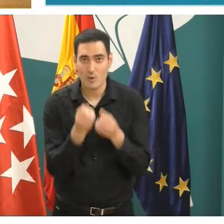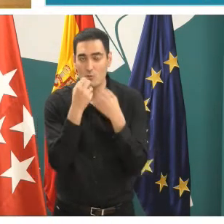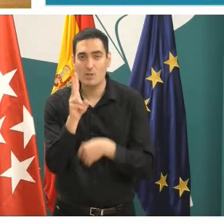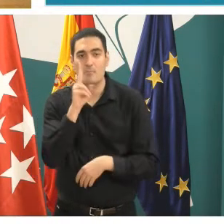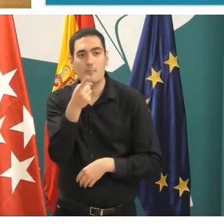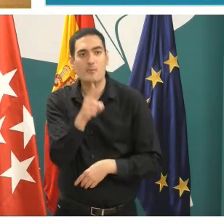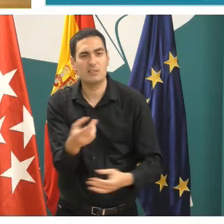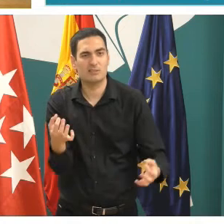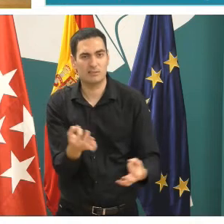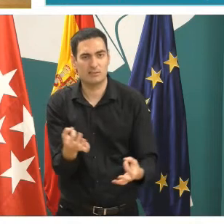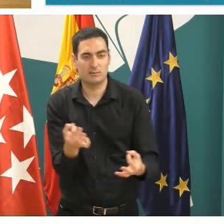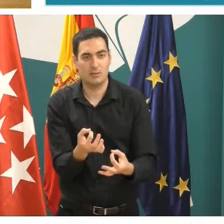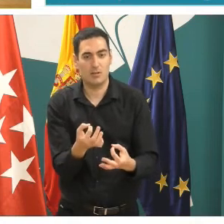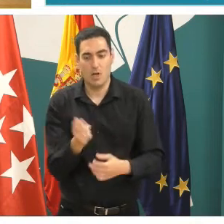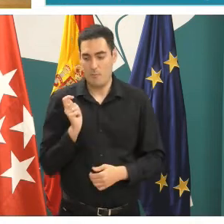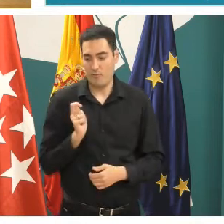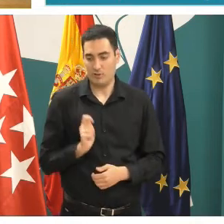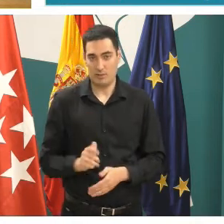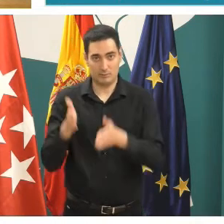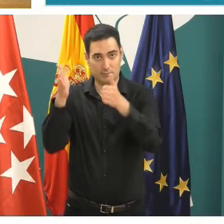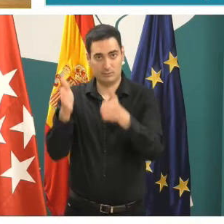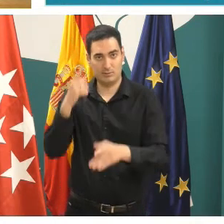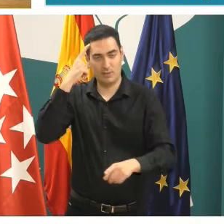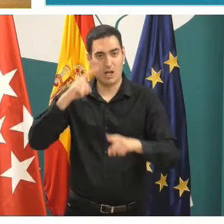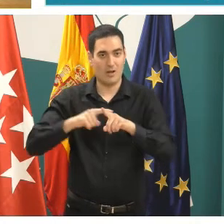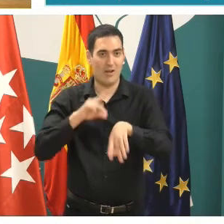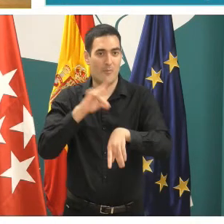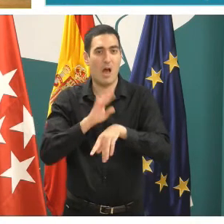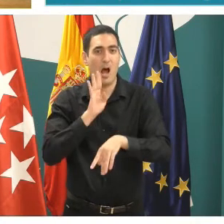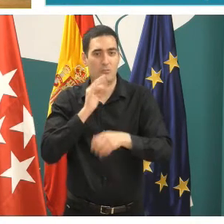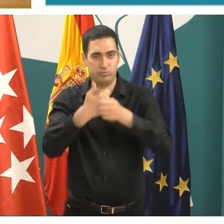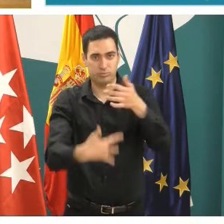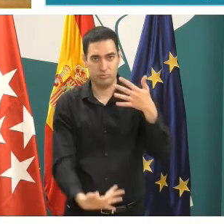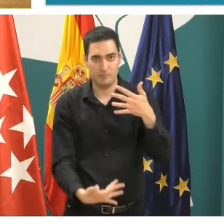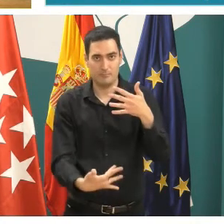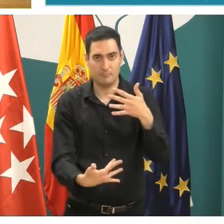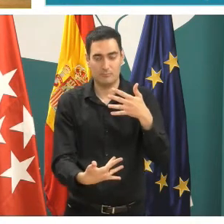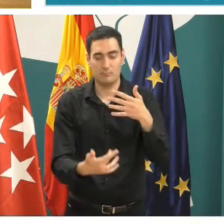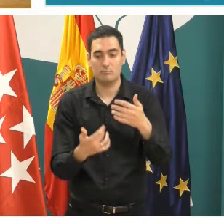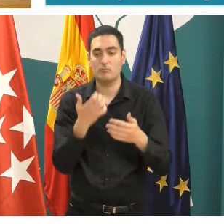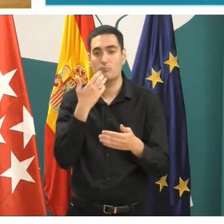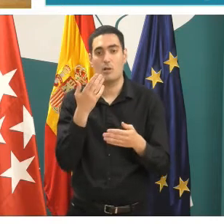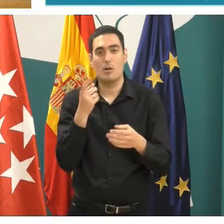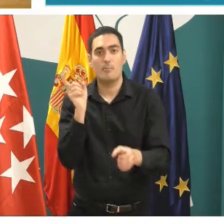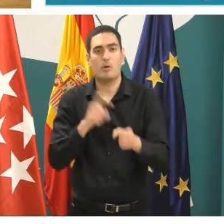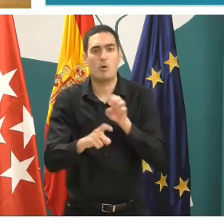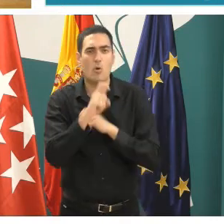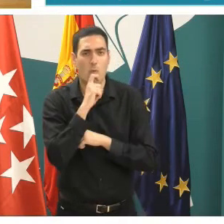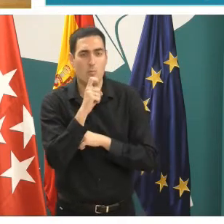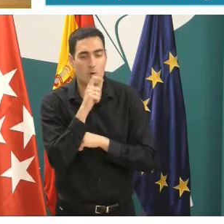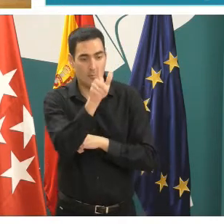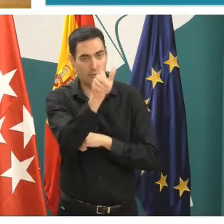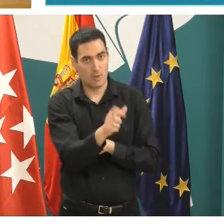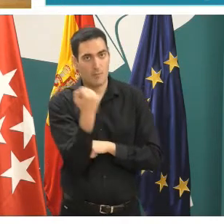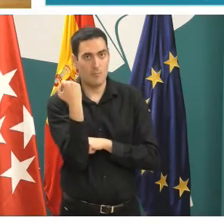la importancia del profesional de la psicología en estas patologías, que puede intervenir fortaleciendo las potencialidades de la persona